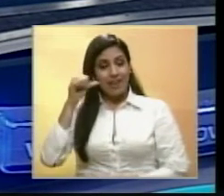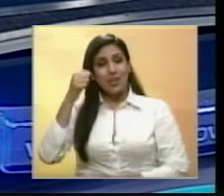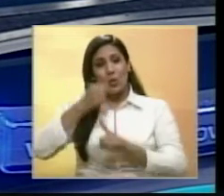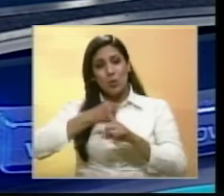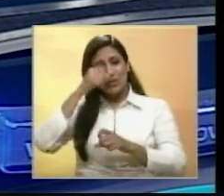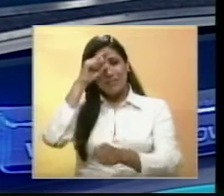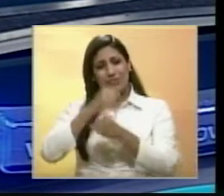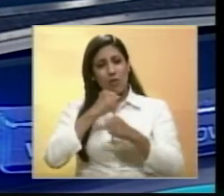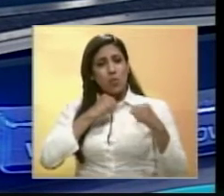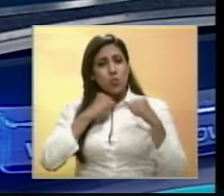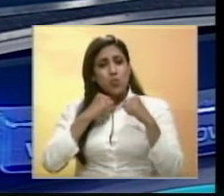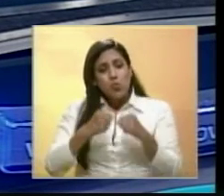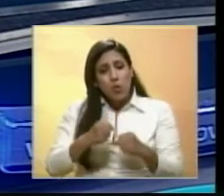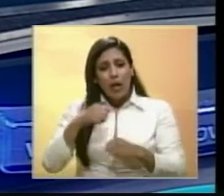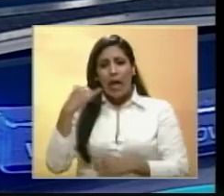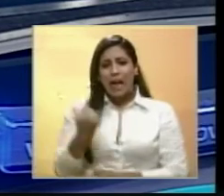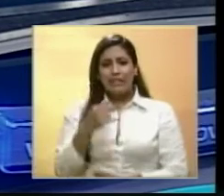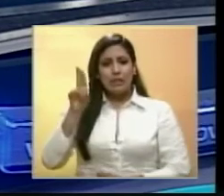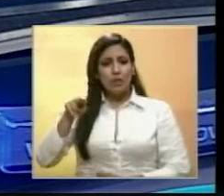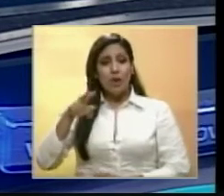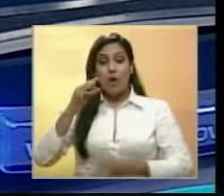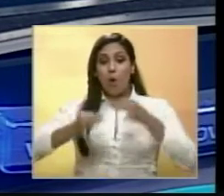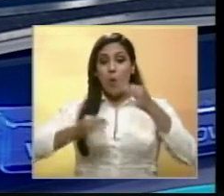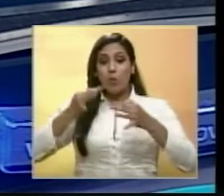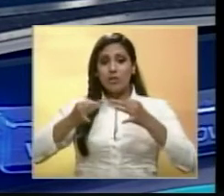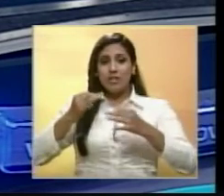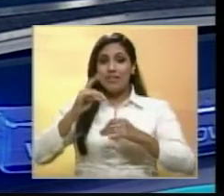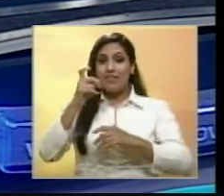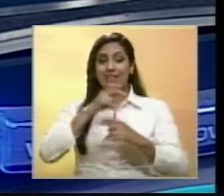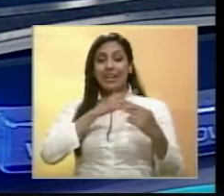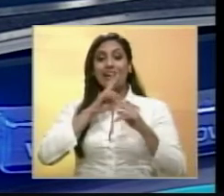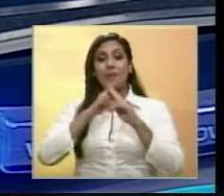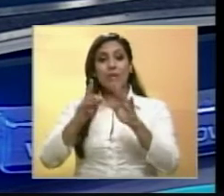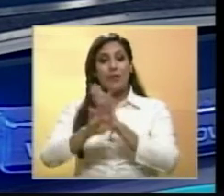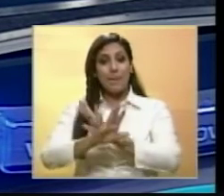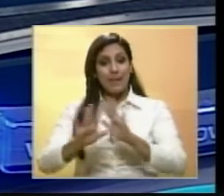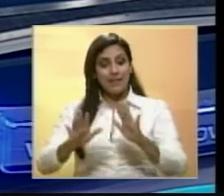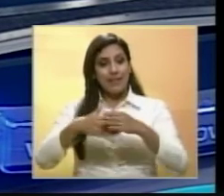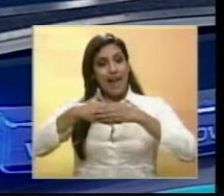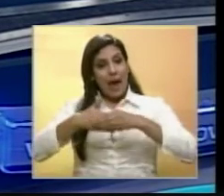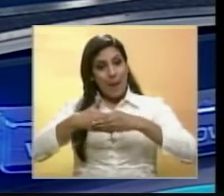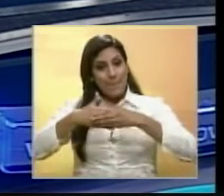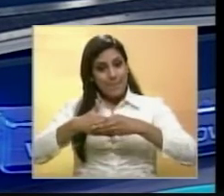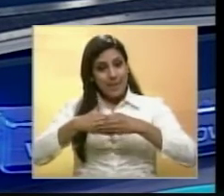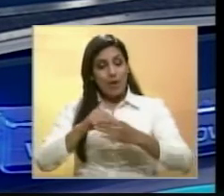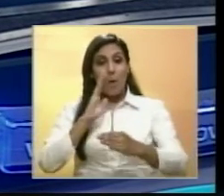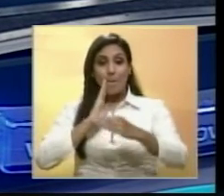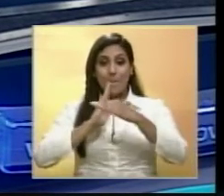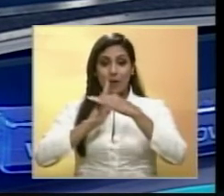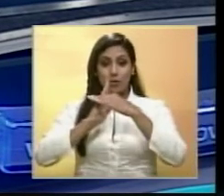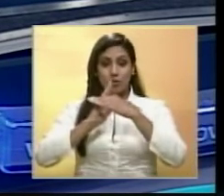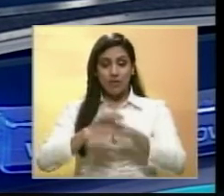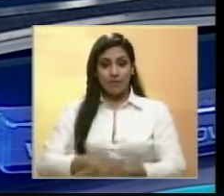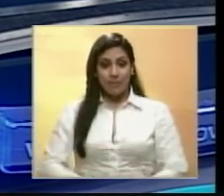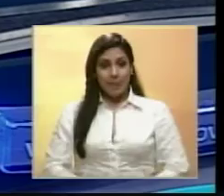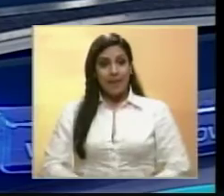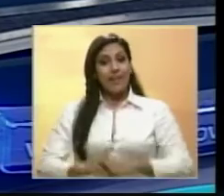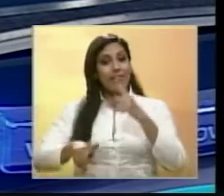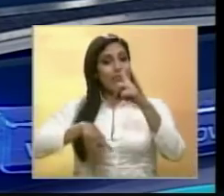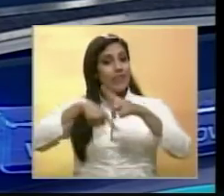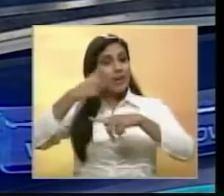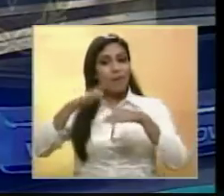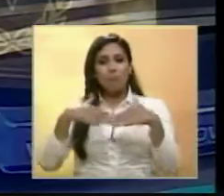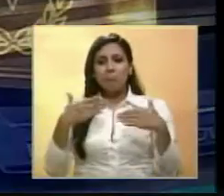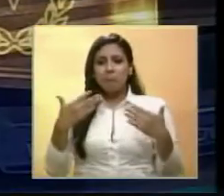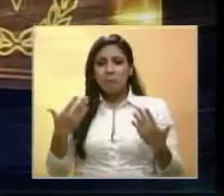un trabajo de verdad incansable. A veces la justicia es la única respuesta. Amigos, vamos entonces a una nueva pausa. Y en la próxima